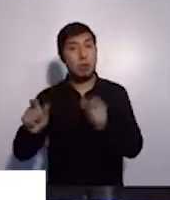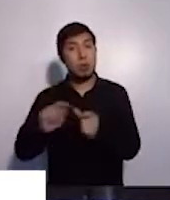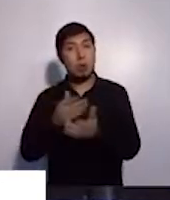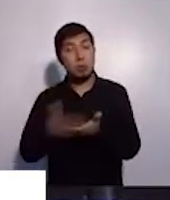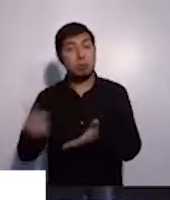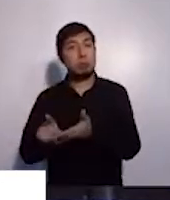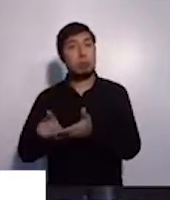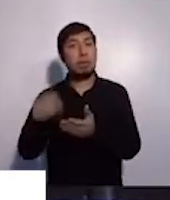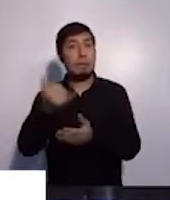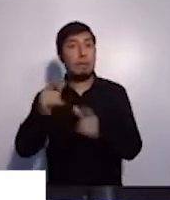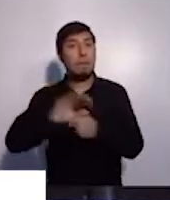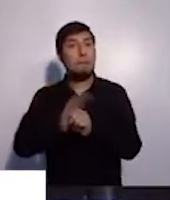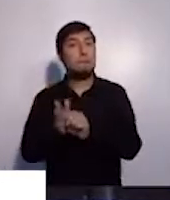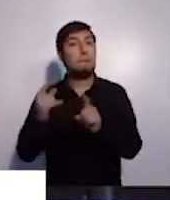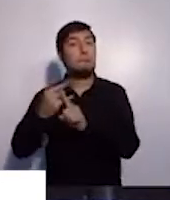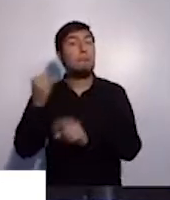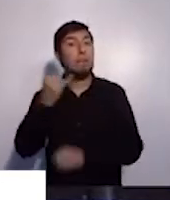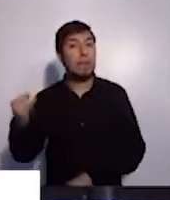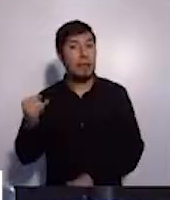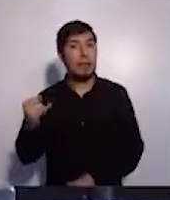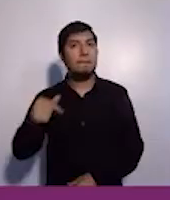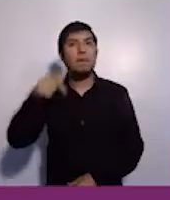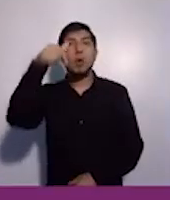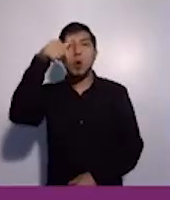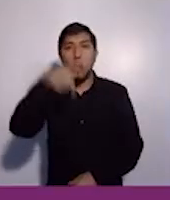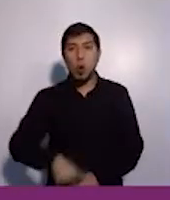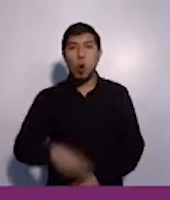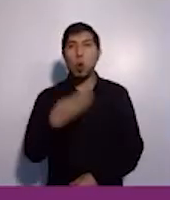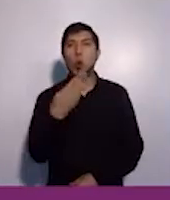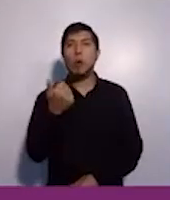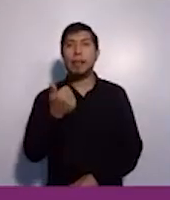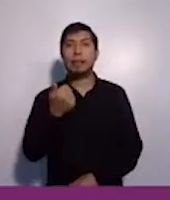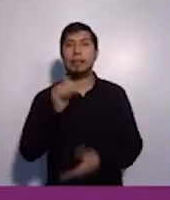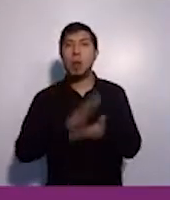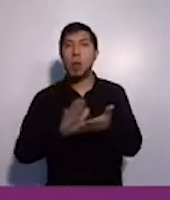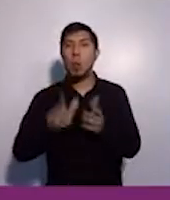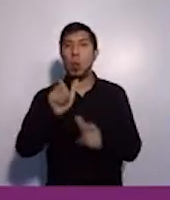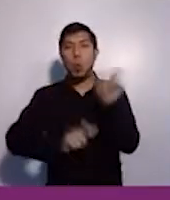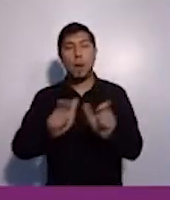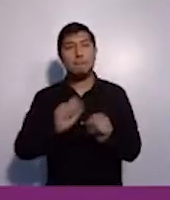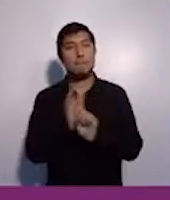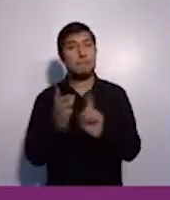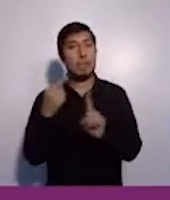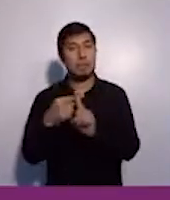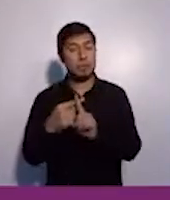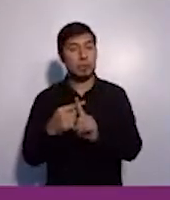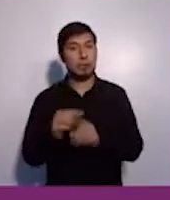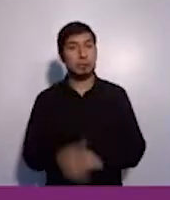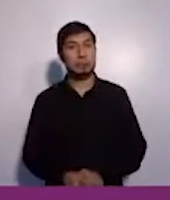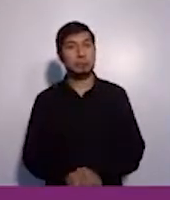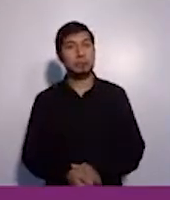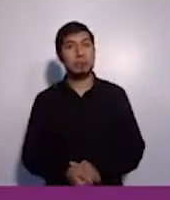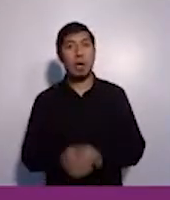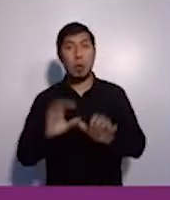señor gobernador, en el día de hoy hemos sumado 46 nuevos casos. Está la distribución